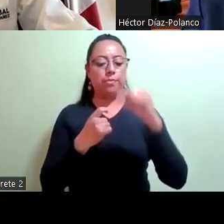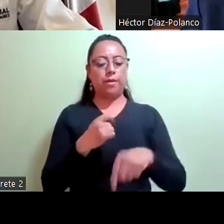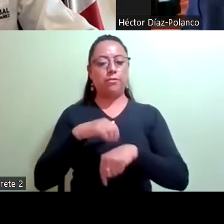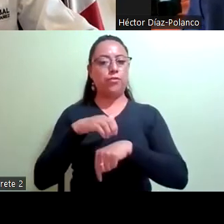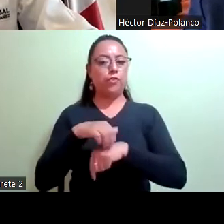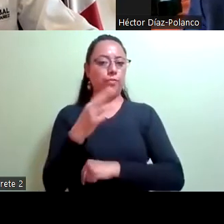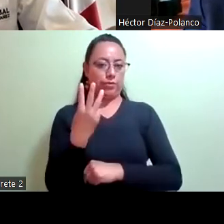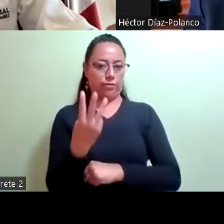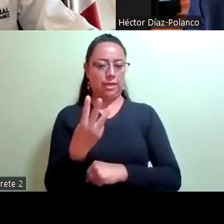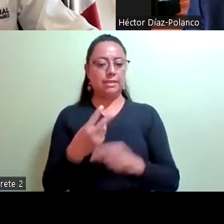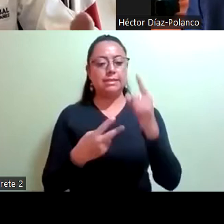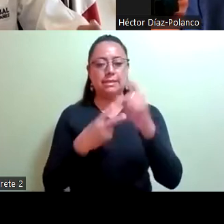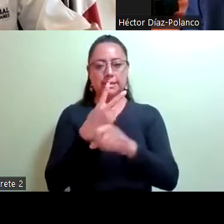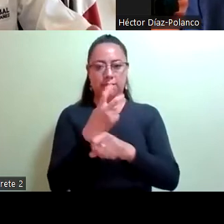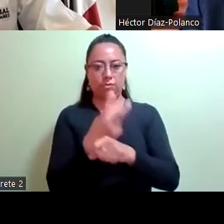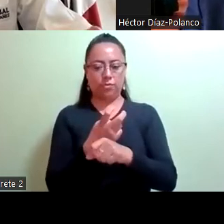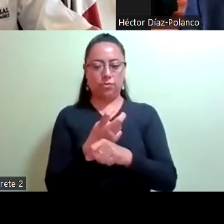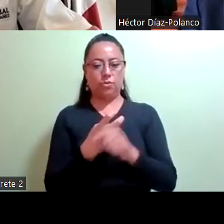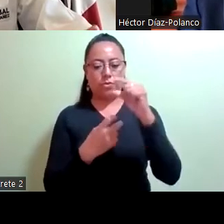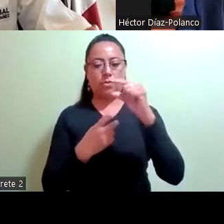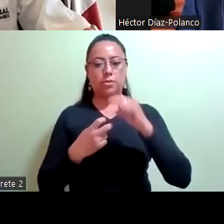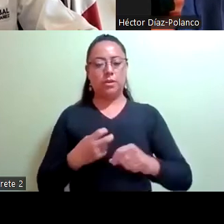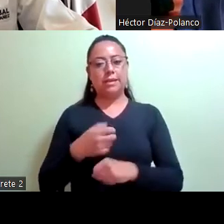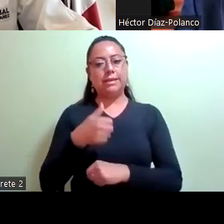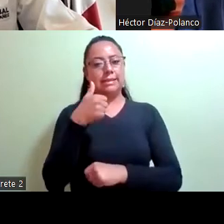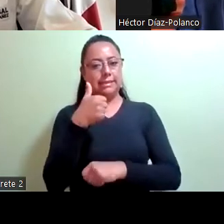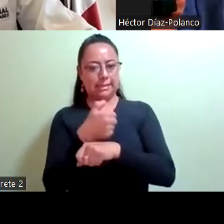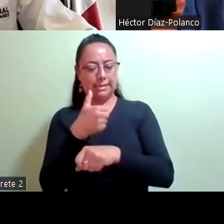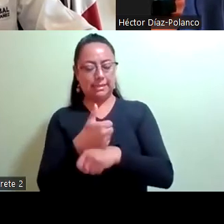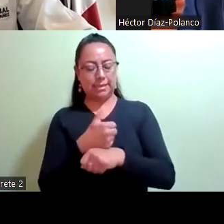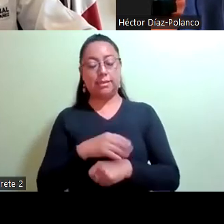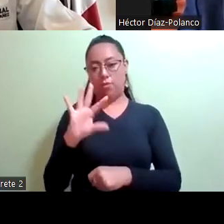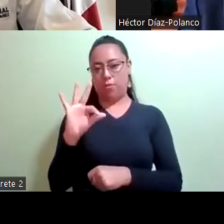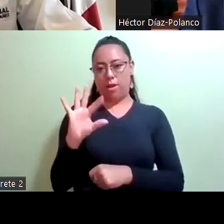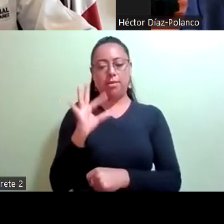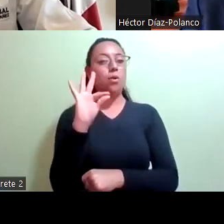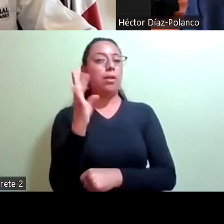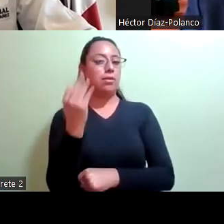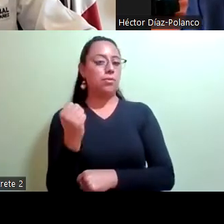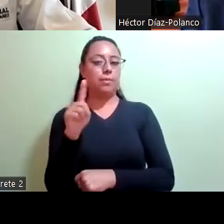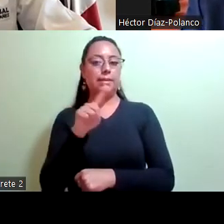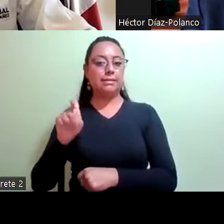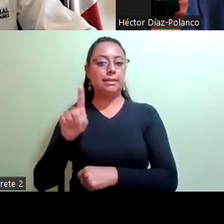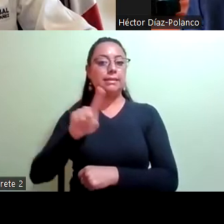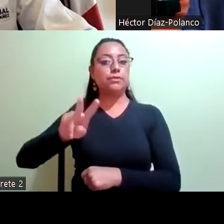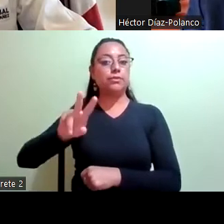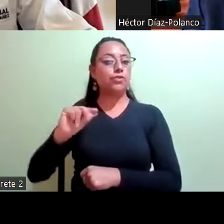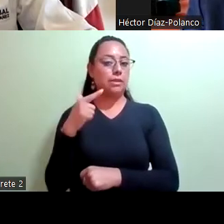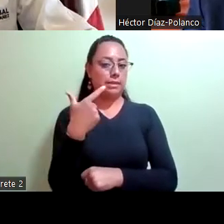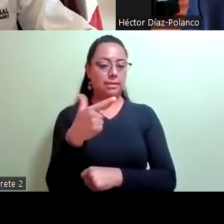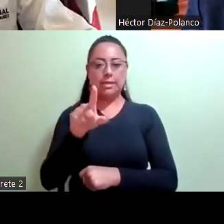tercero, segundo, fracción sexta y cuadragésima, 49, 100,